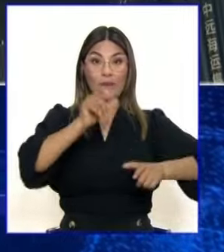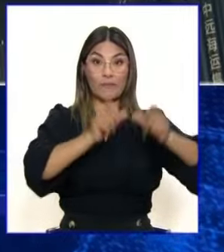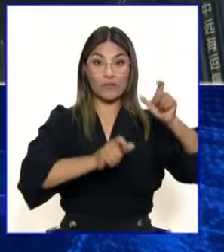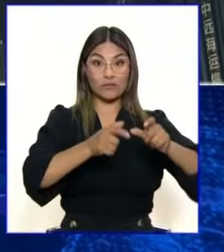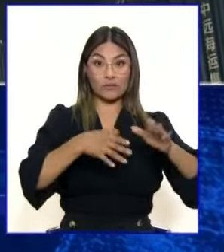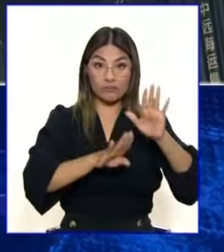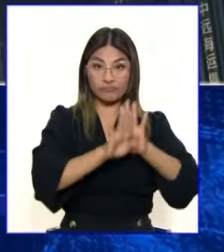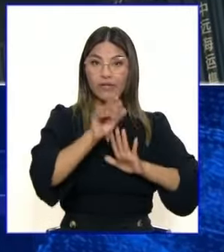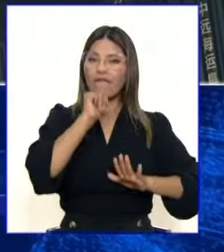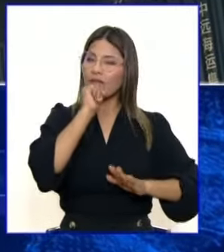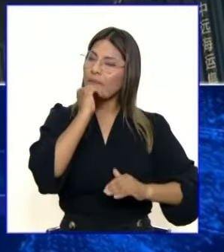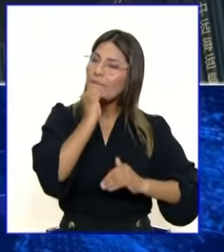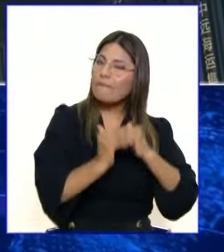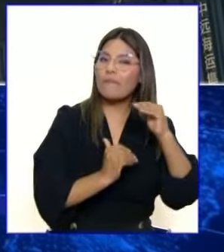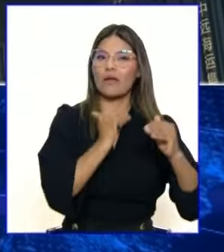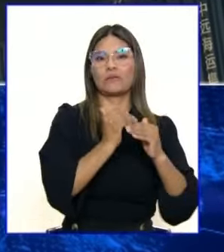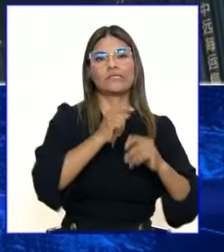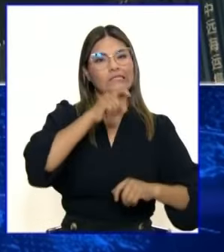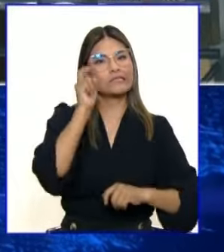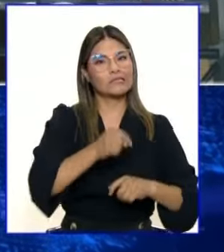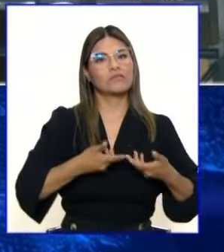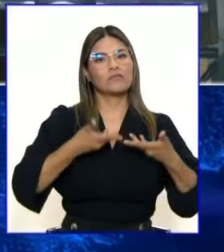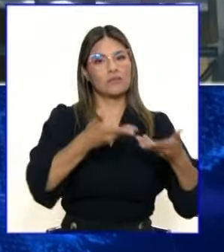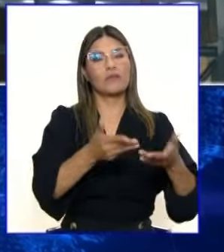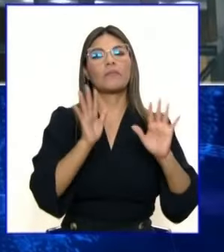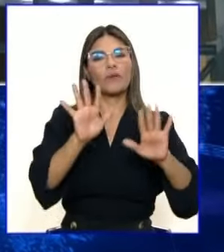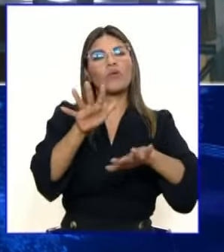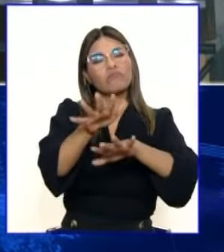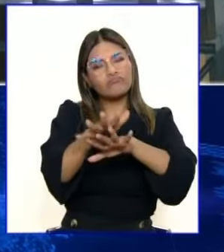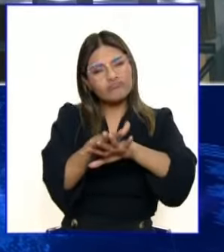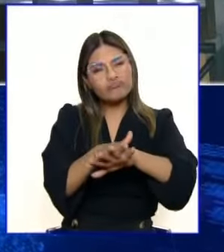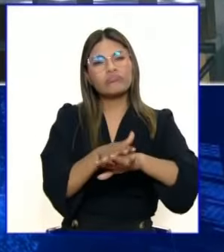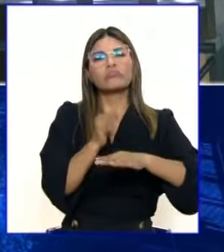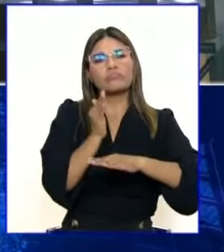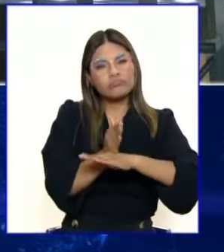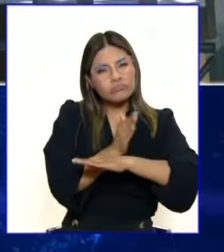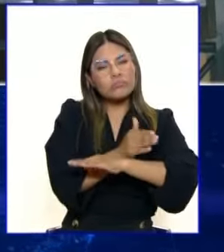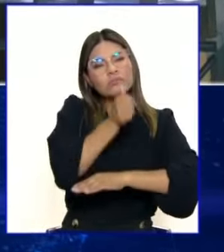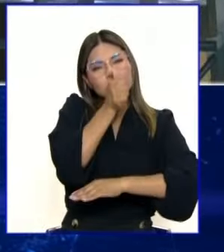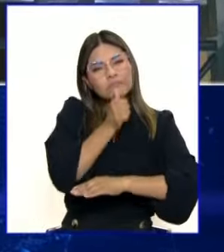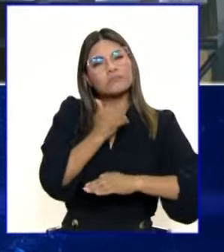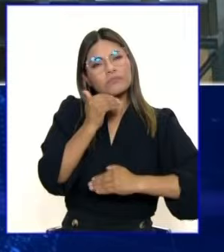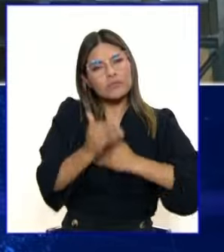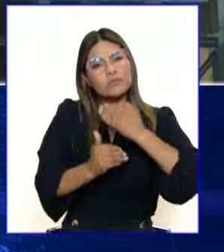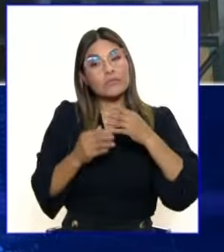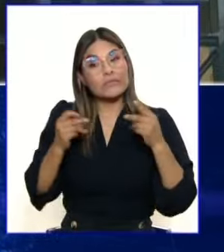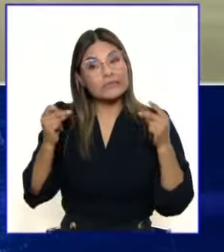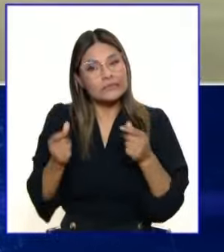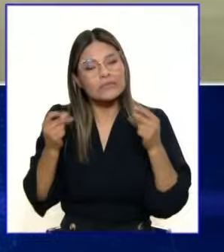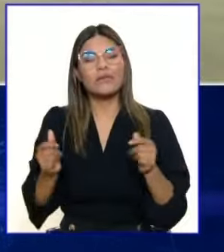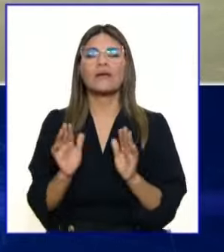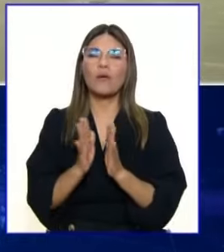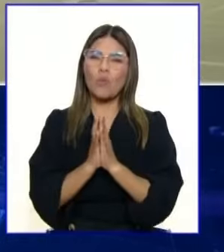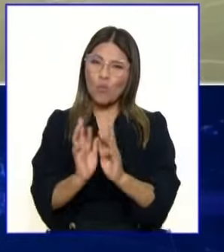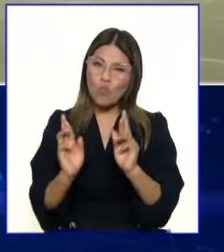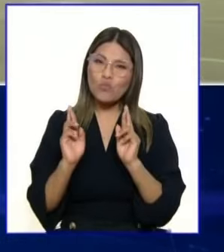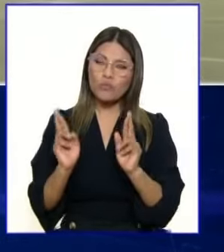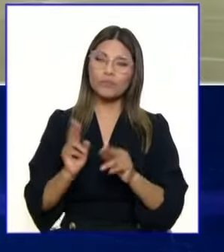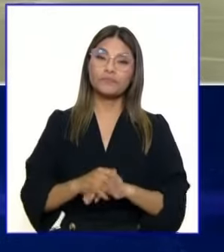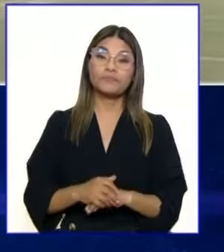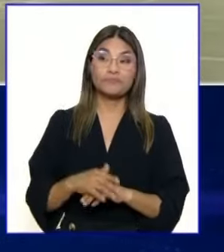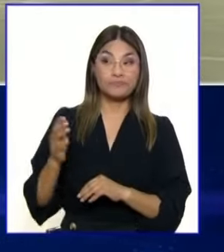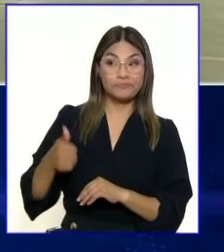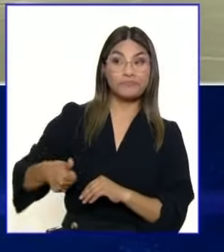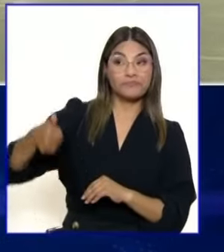que realmente merece tener, pero hay que esperarlo con mucha tranquilidad, pero esperemos que sea lo más pronto posible. Y ahí está el trabajo también de las autoridades